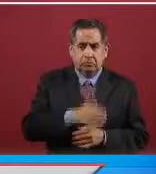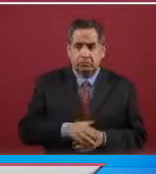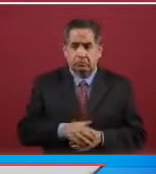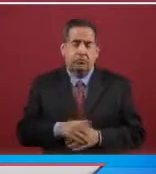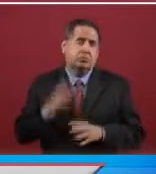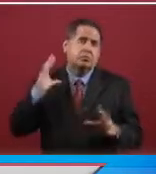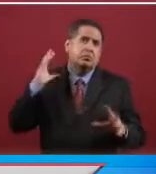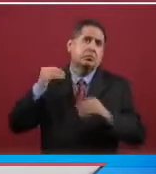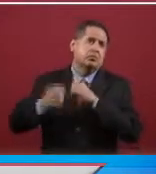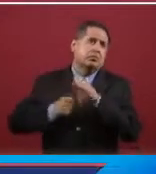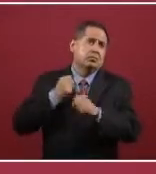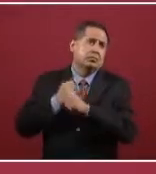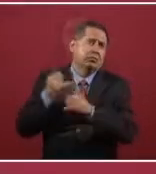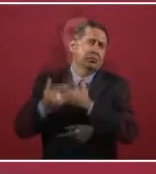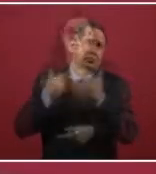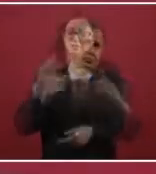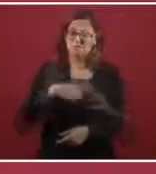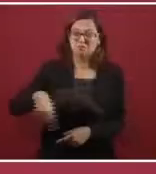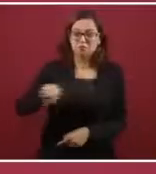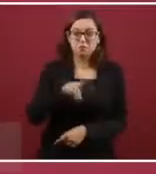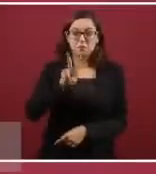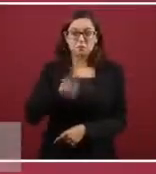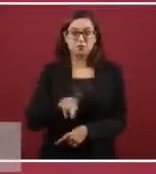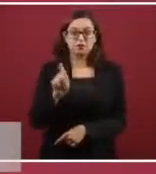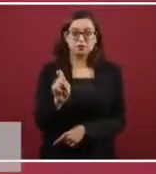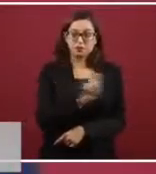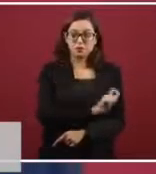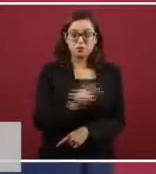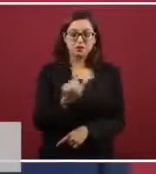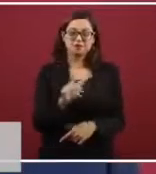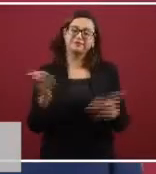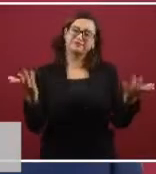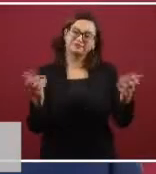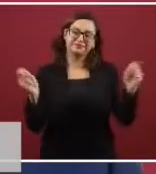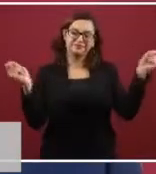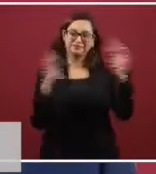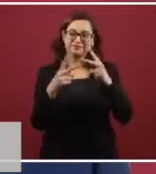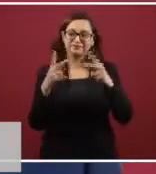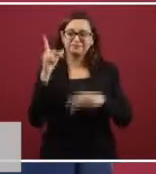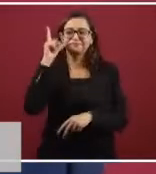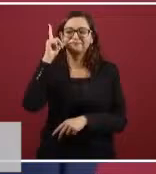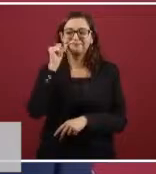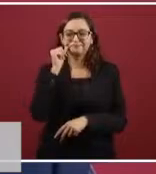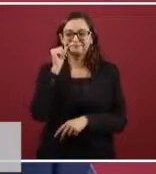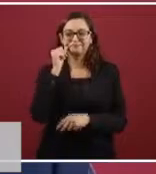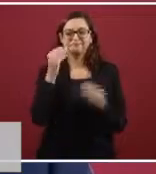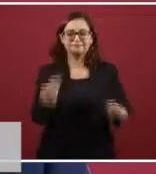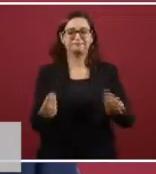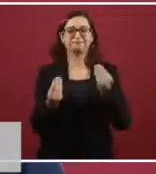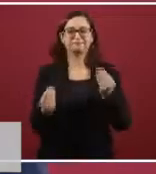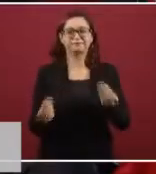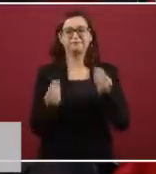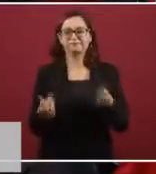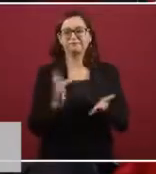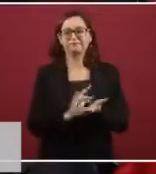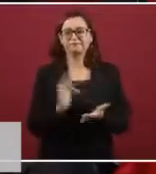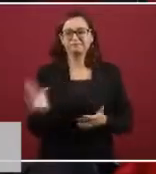es moralmente imposible. Bueno, nos vemos mañana. Muchísimas